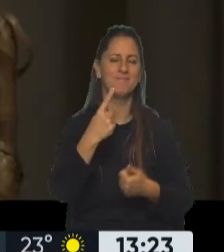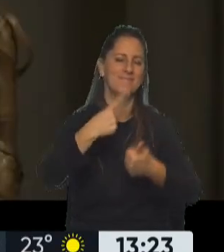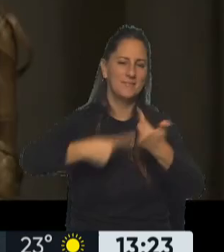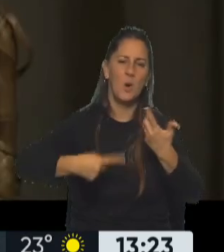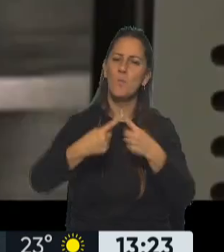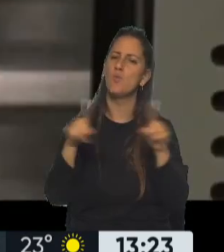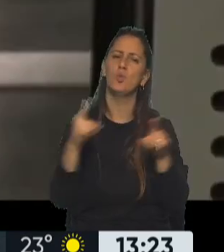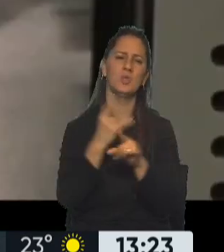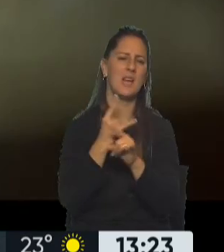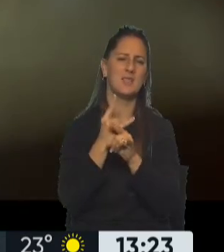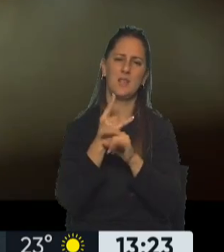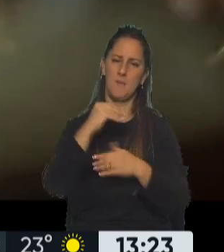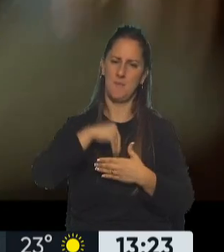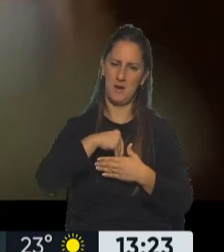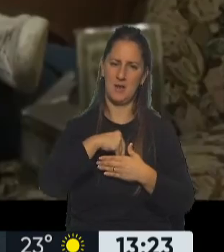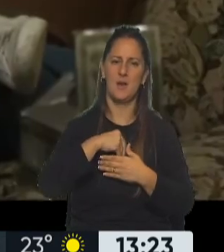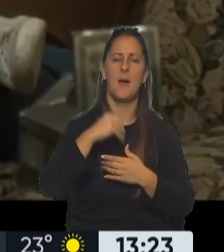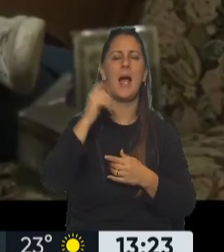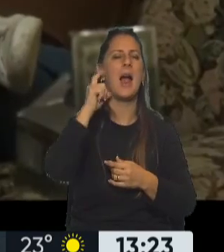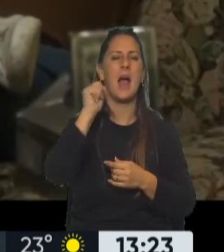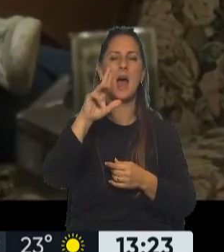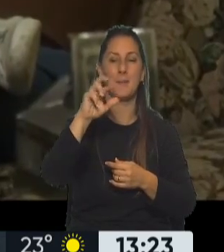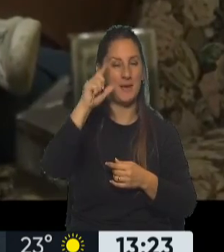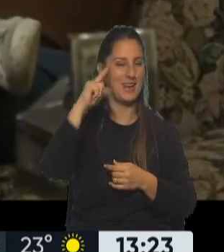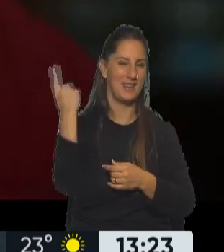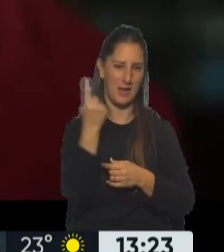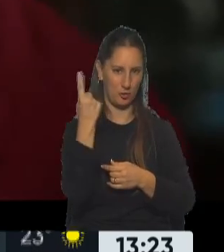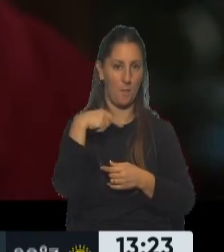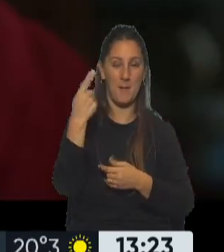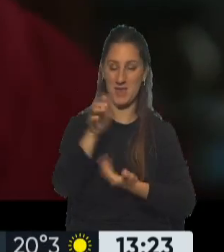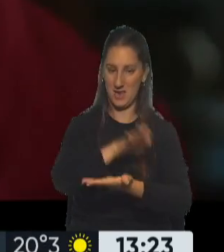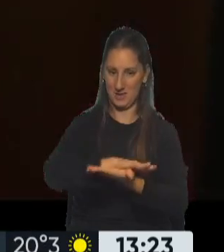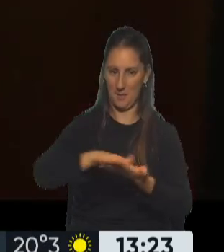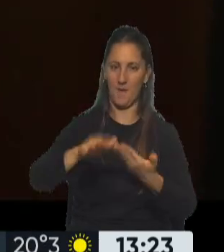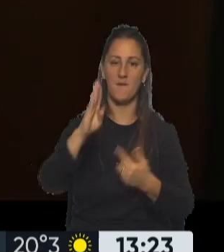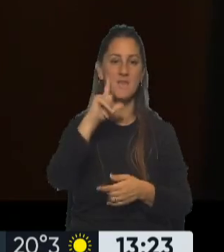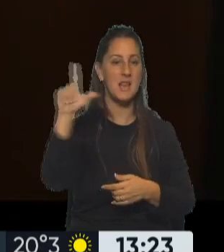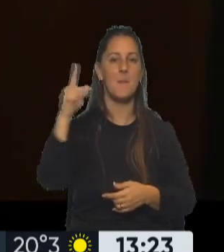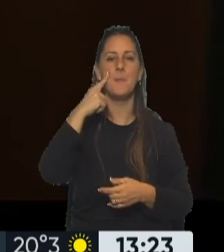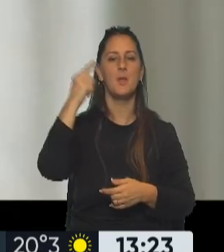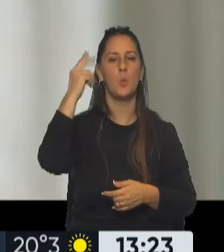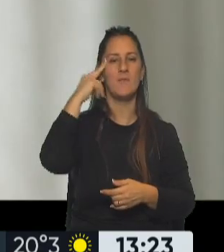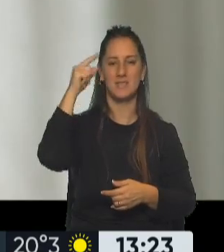música presente en el universo de Mariano Galperín. Imperdible estreno de mañana, 79. San Nicolás, Miss Winter.